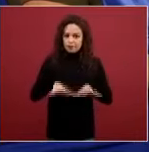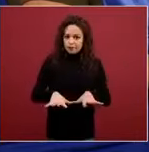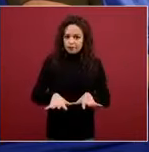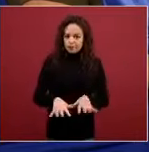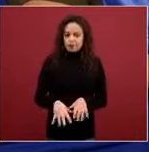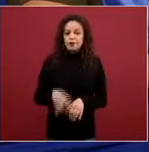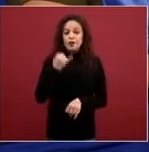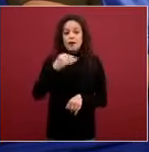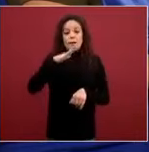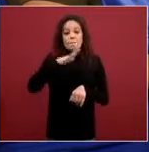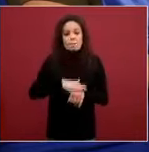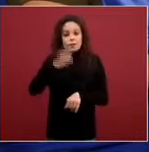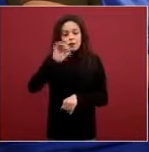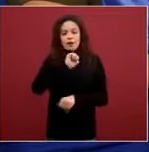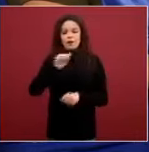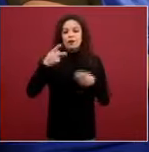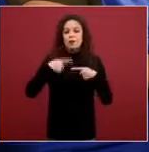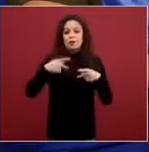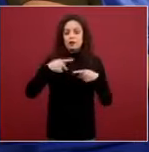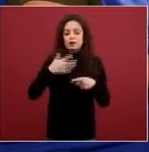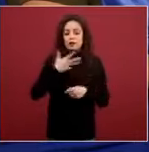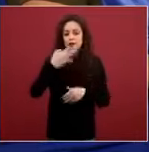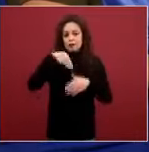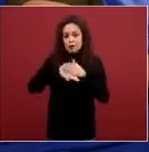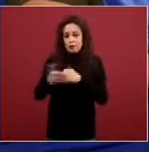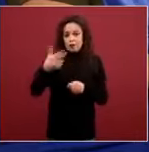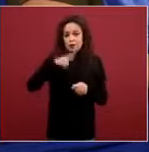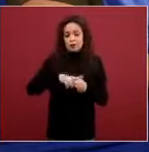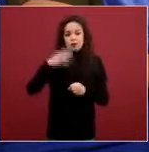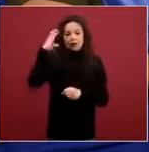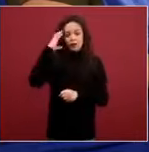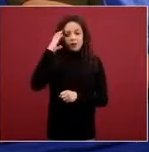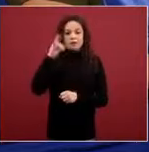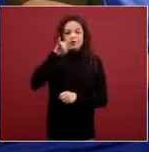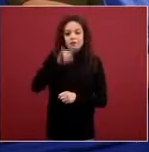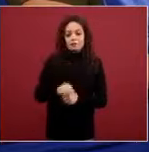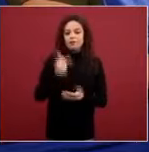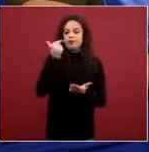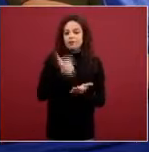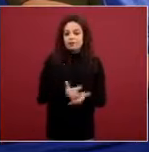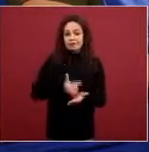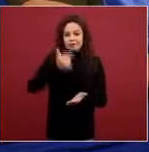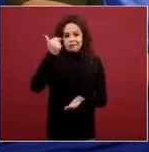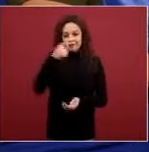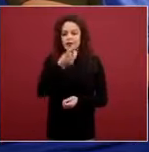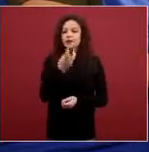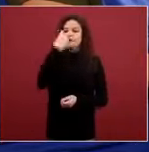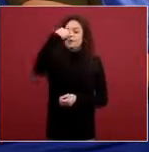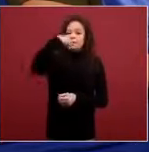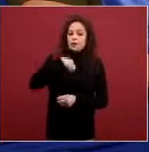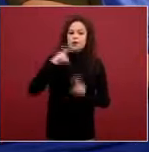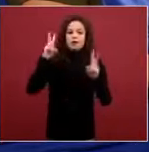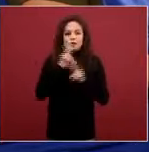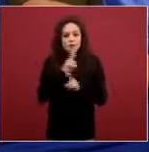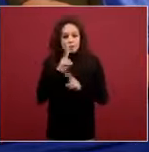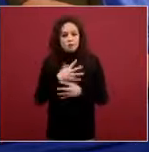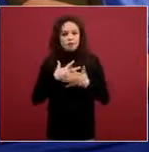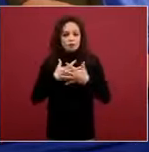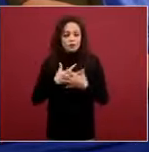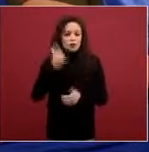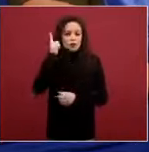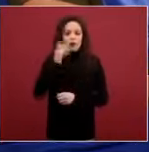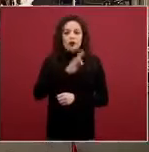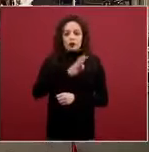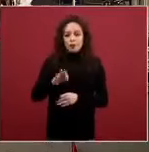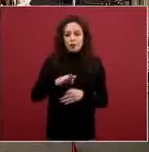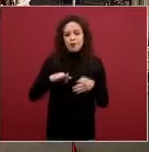para pacientes críticos y lo que va quedando o lo que se va agregando con nuevos ventiladores, en fin, esa información sí periódicamente nos la pueden dar.